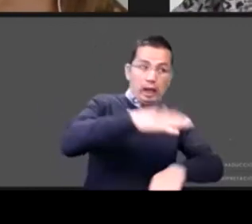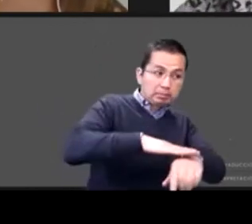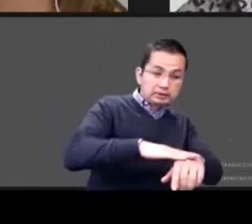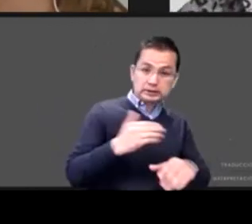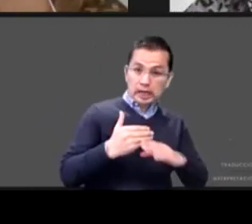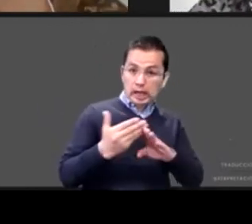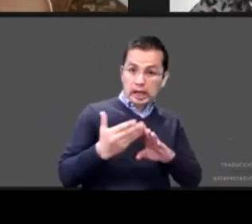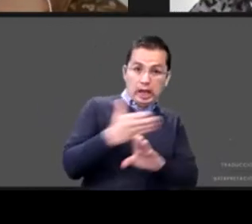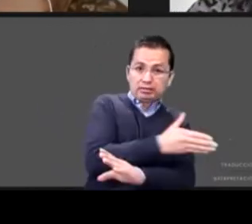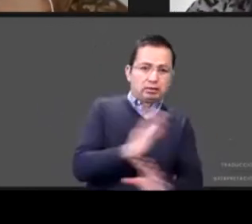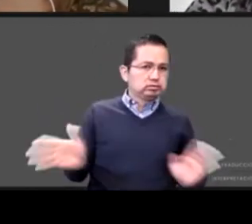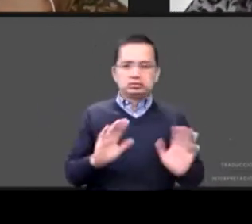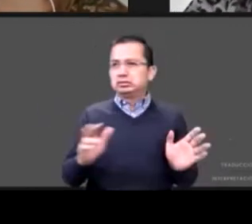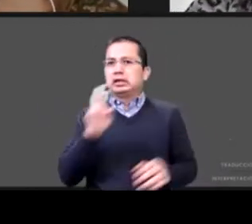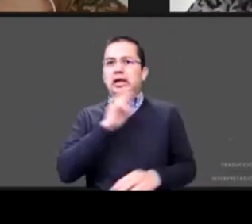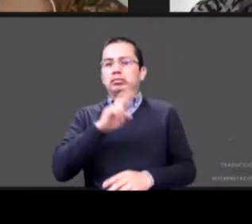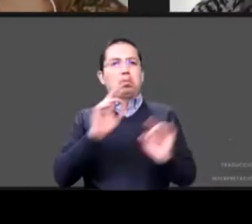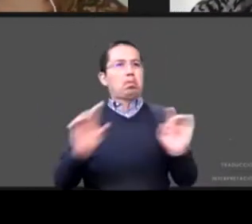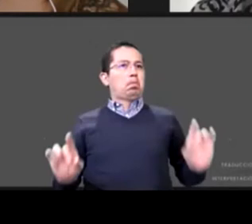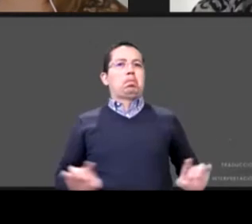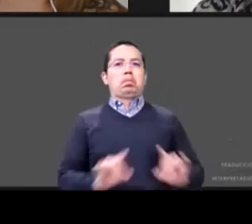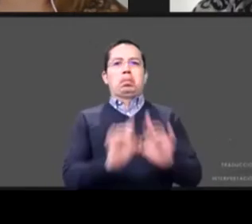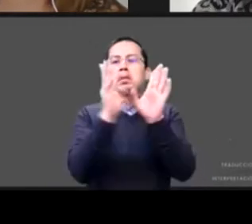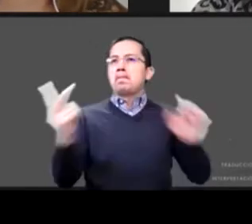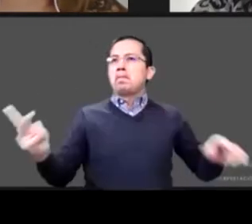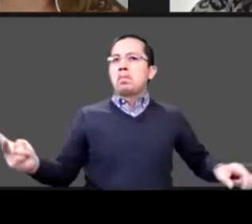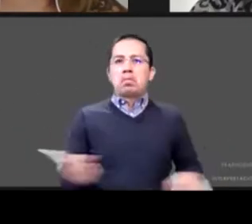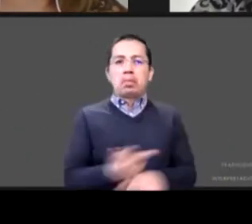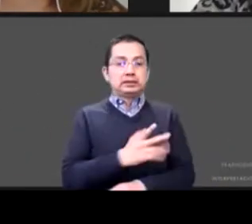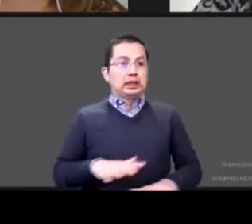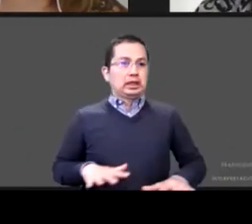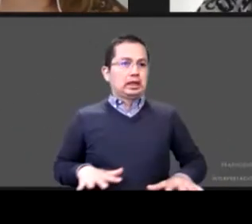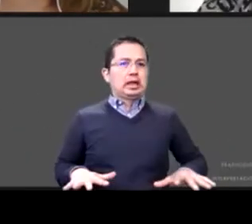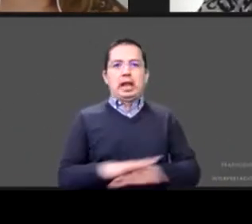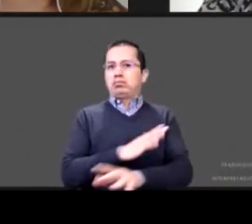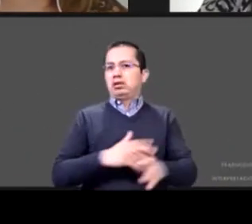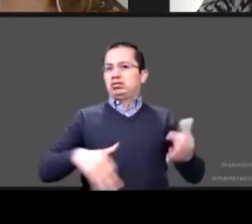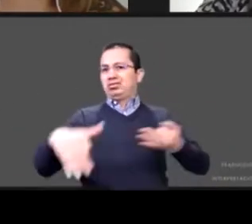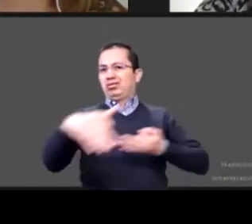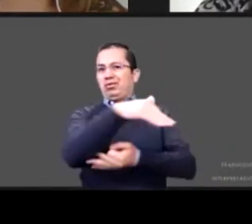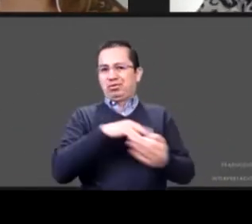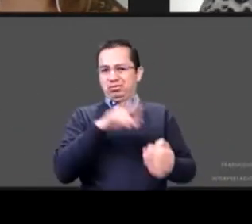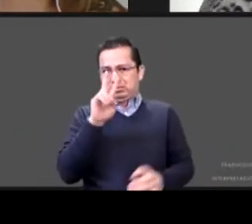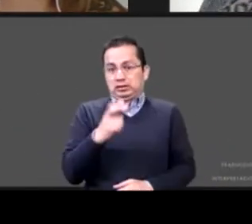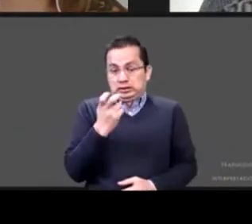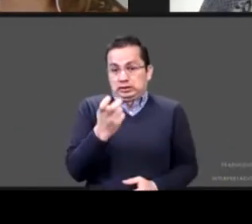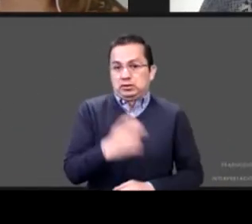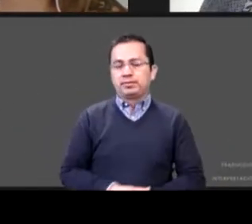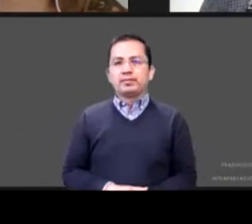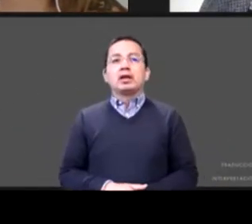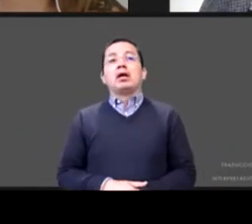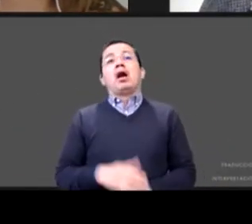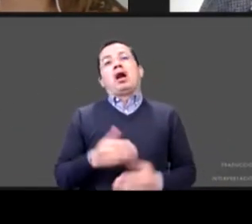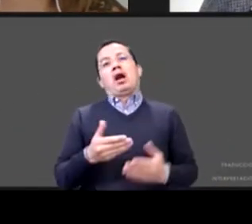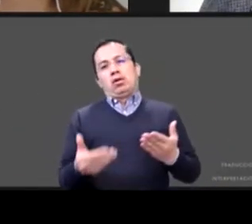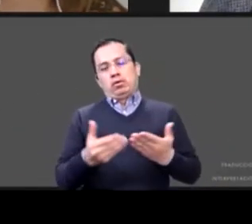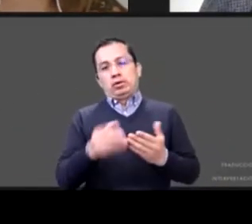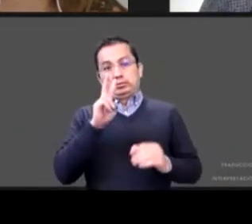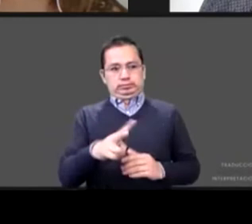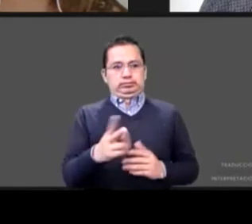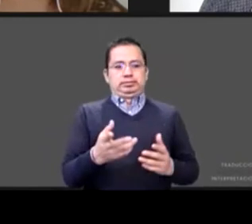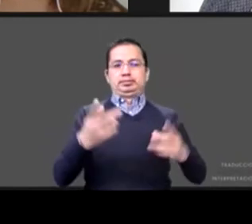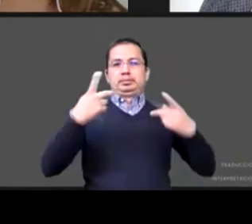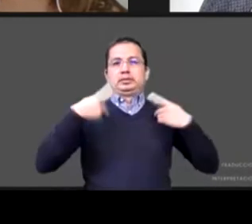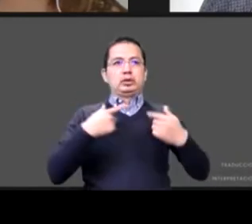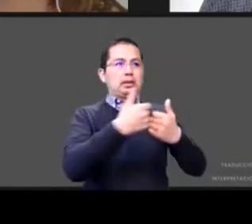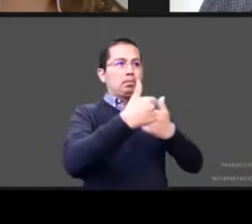tomó a todos por sorpresa. El distanciamiento social, como ya sabemos, pues ha incrementado desafortunadamente esta